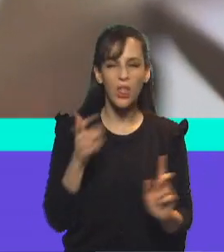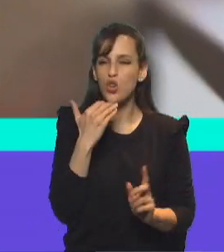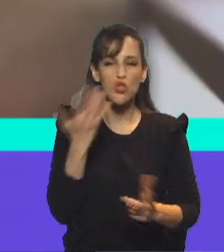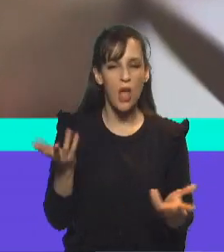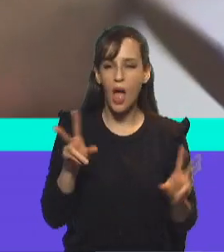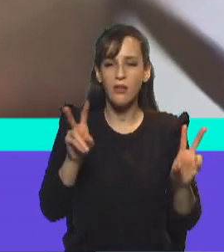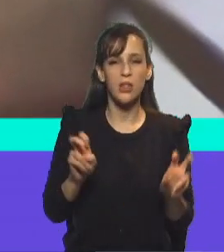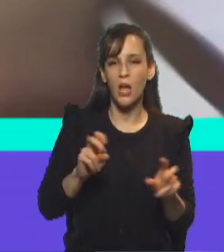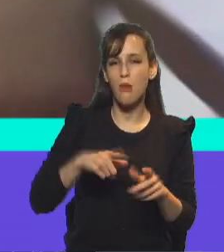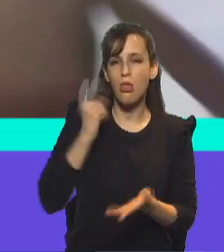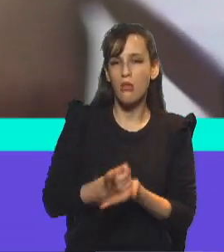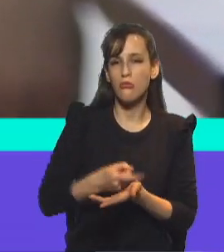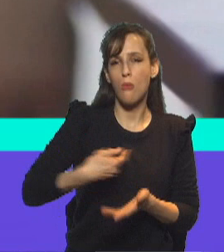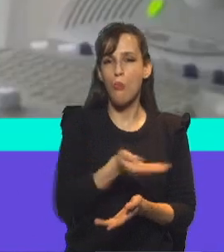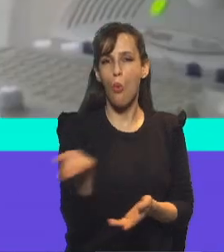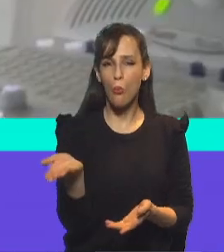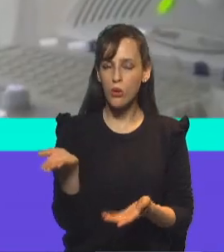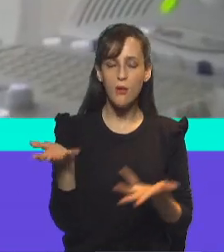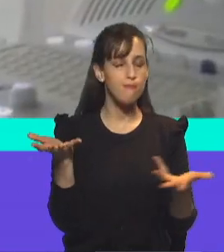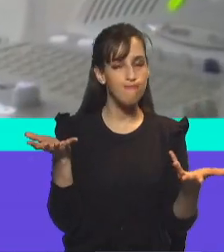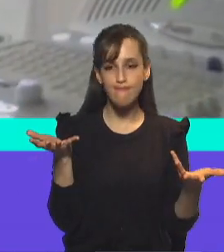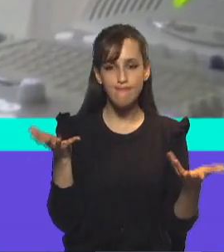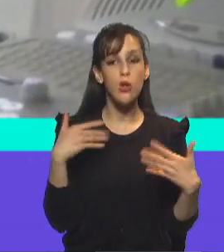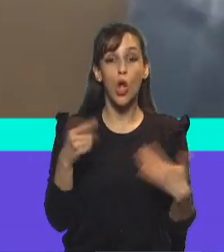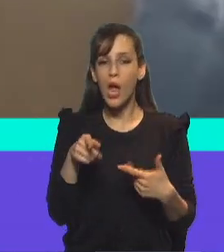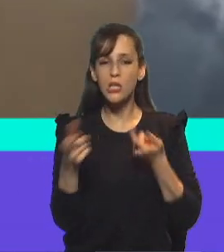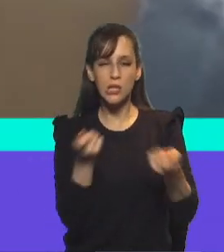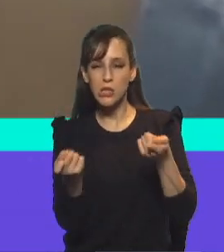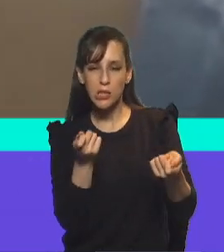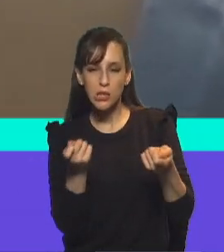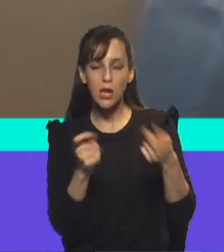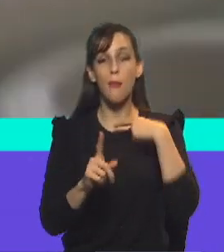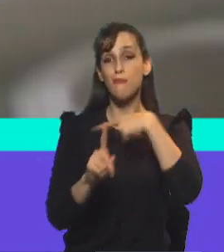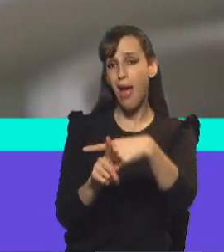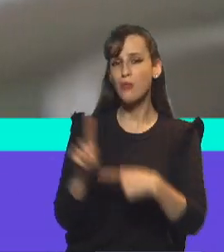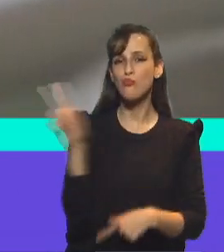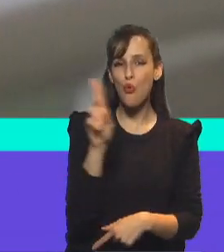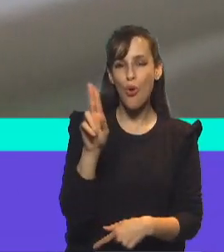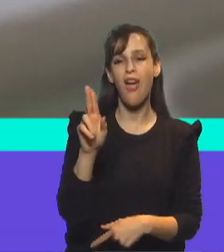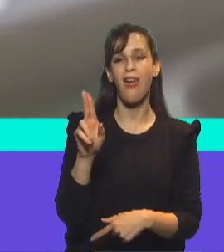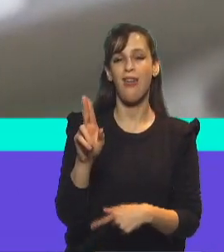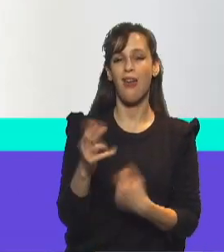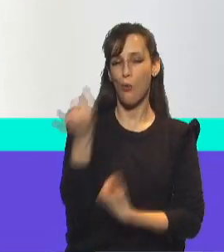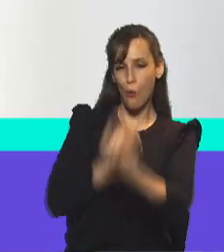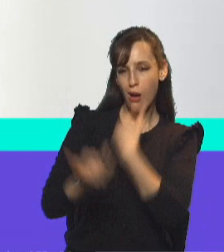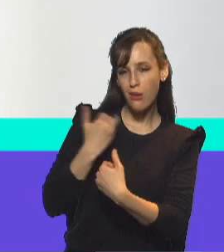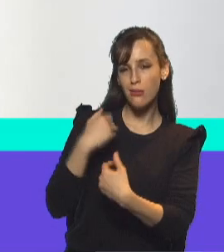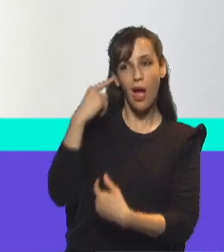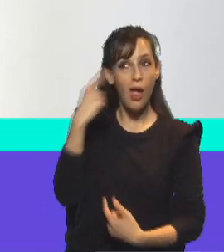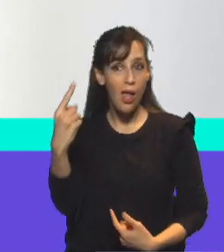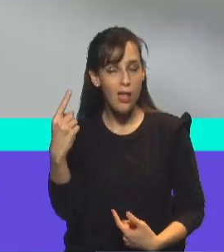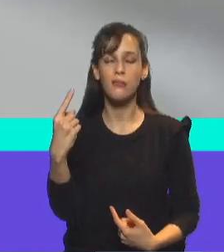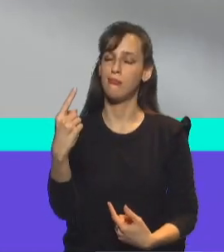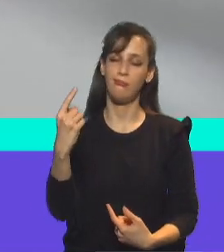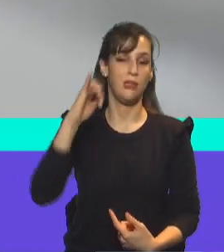cosa pública. Entonces, con sus especulaciones y escuchar a esta mujer, que es un ser nefasto, terminaron por definir